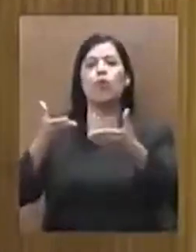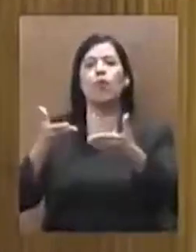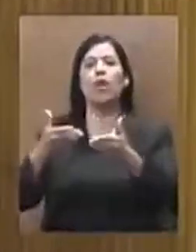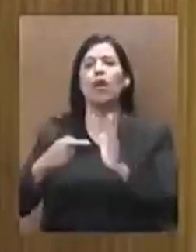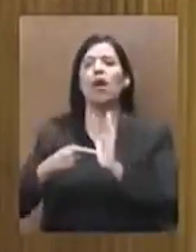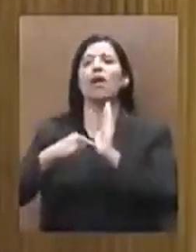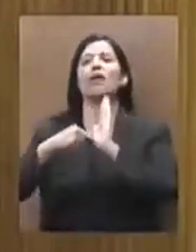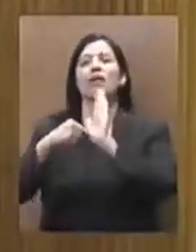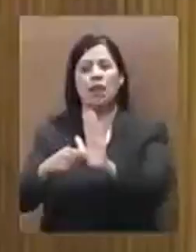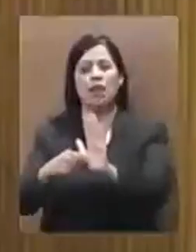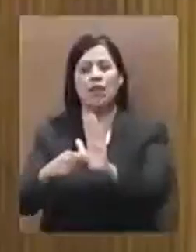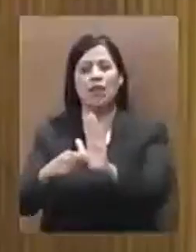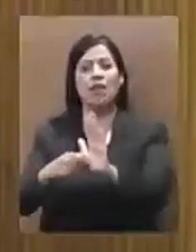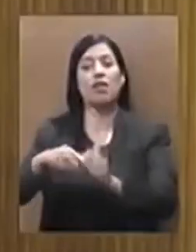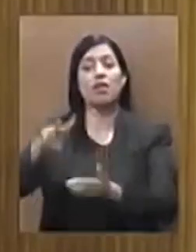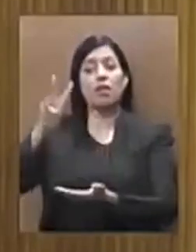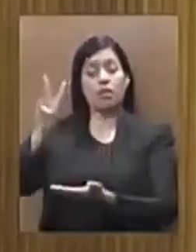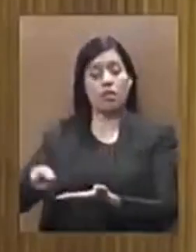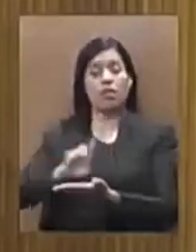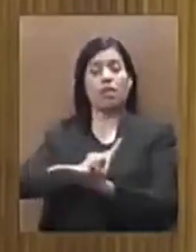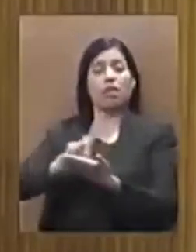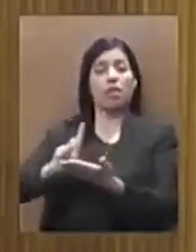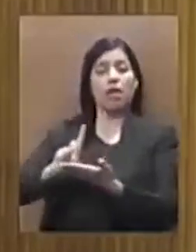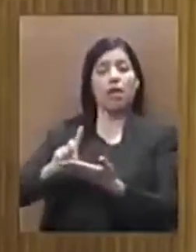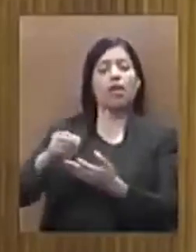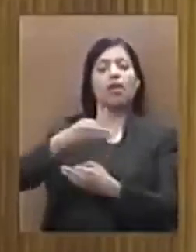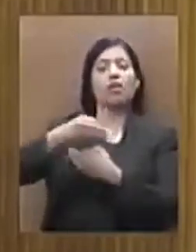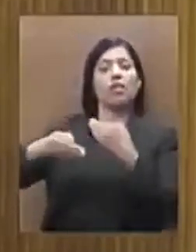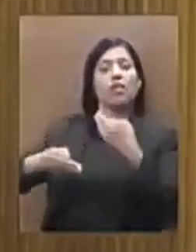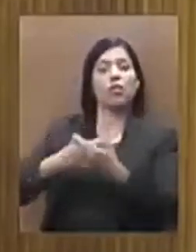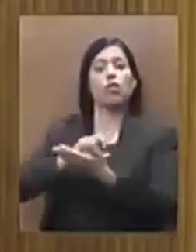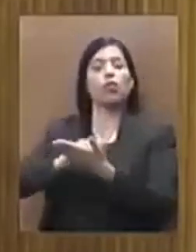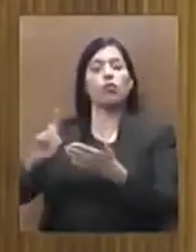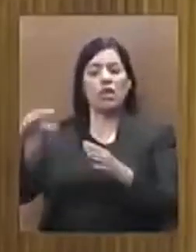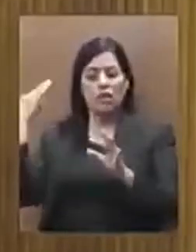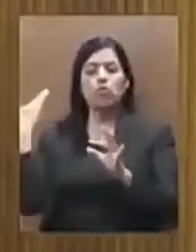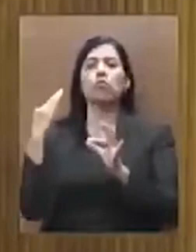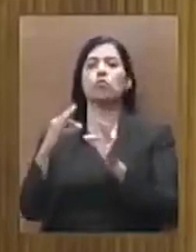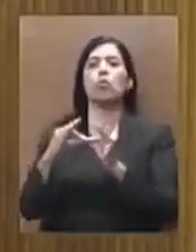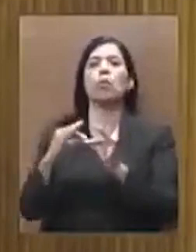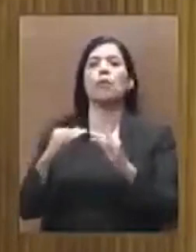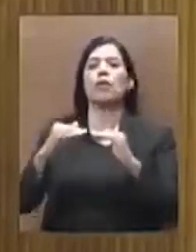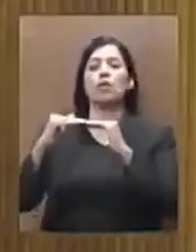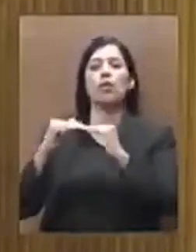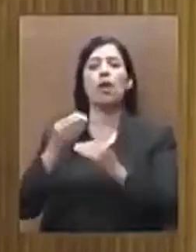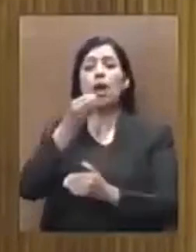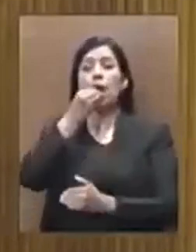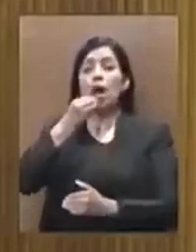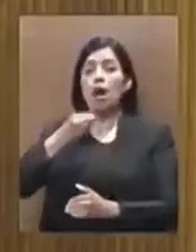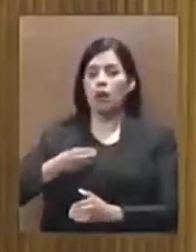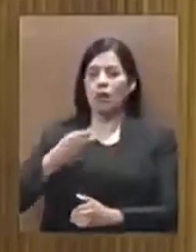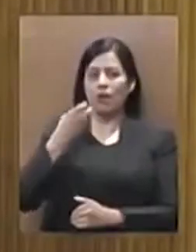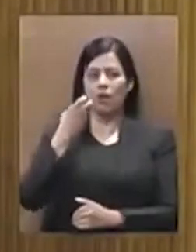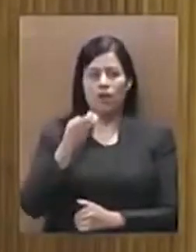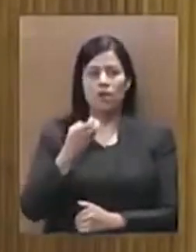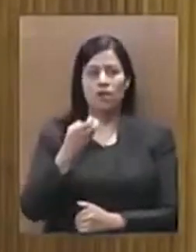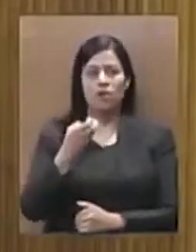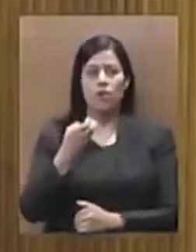el ejercicio pleno de todos y cada uno de nuestros derechos Aunque eso